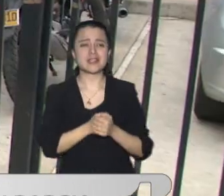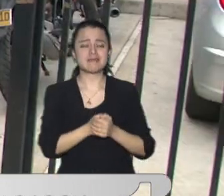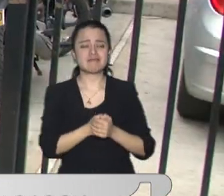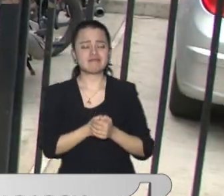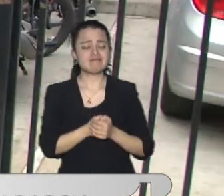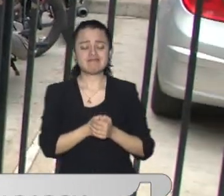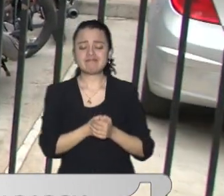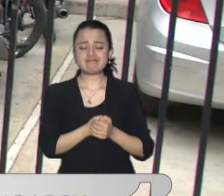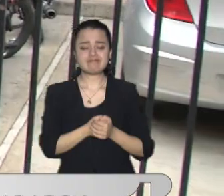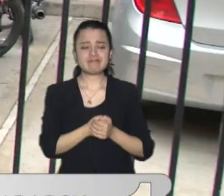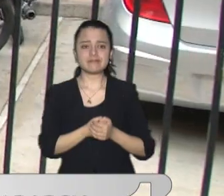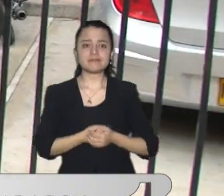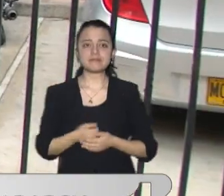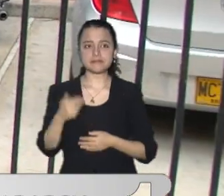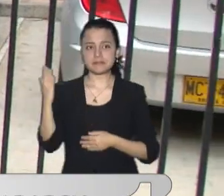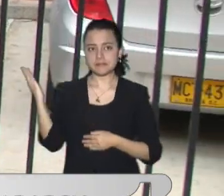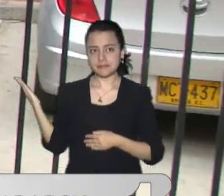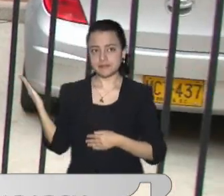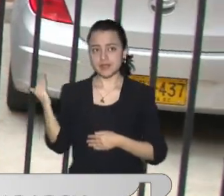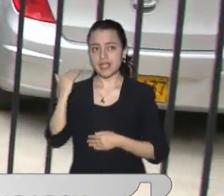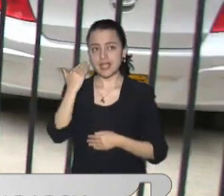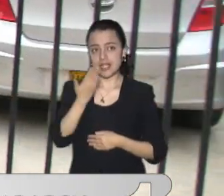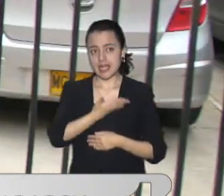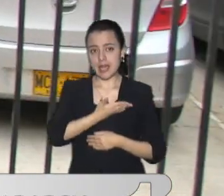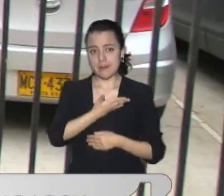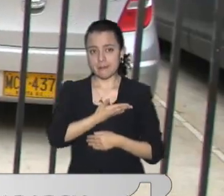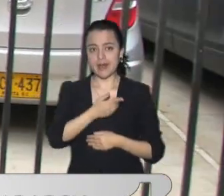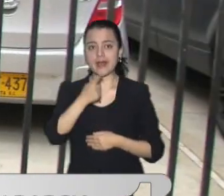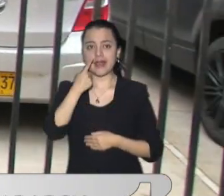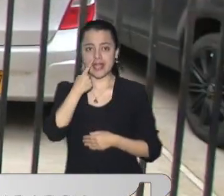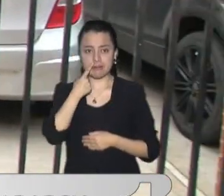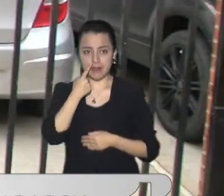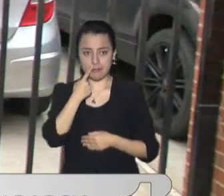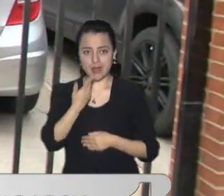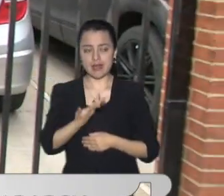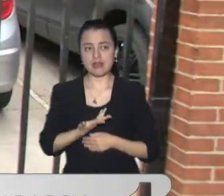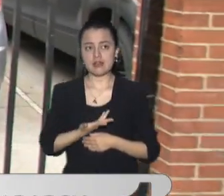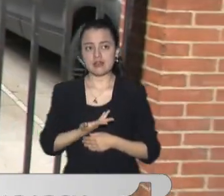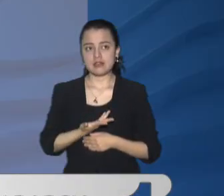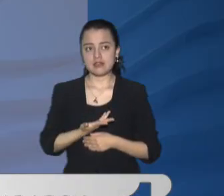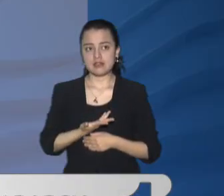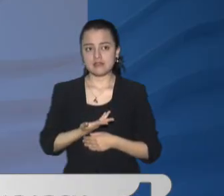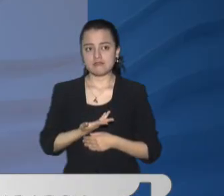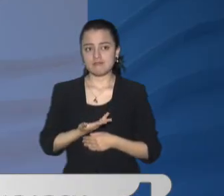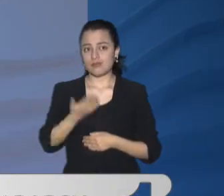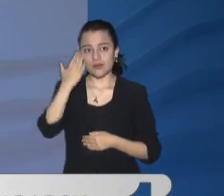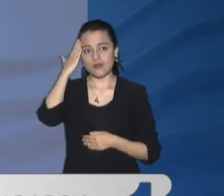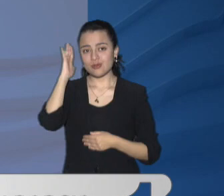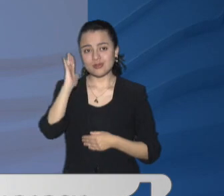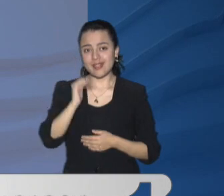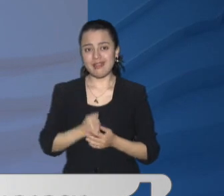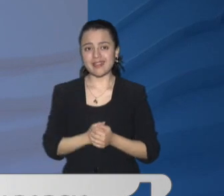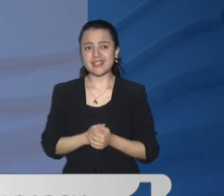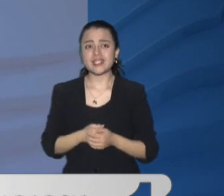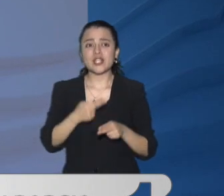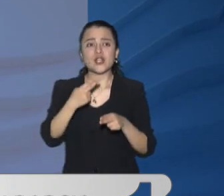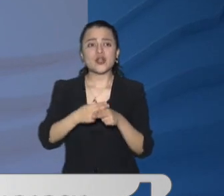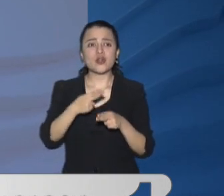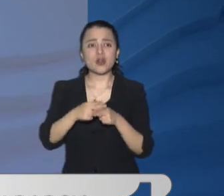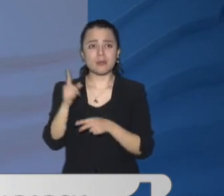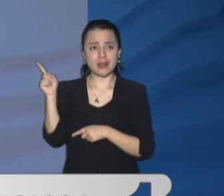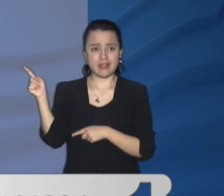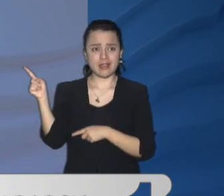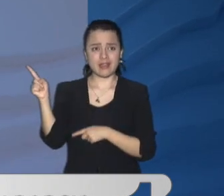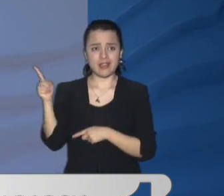parte. Entre tanto, ni la madre de Naomi, ni el padre, ni su hija de tan solo 12 años saben siquiera el nombre de aquel sujeto que los dejó